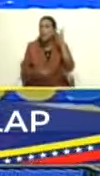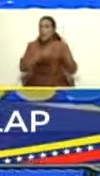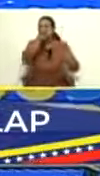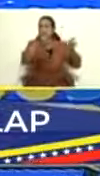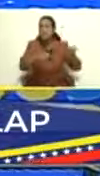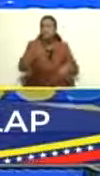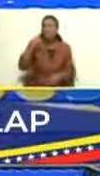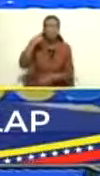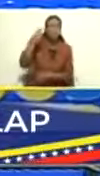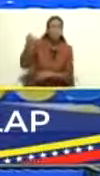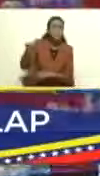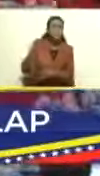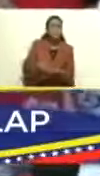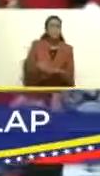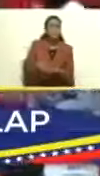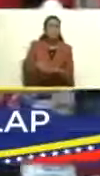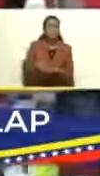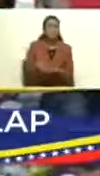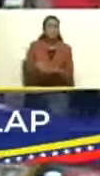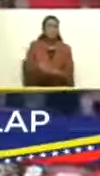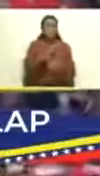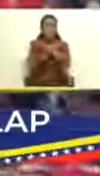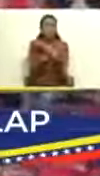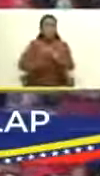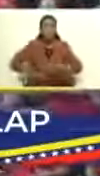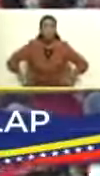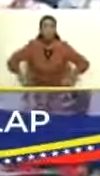Por acá escuché Portuguesa.